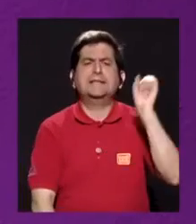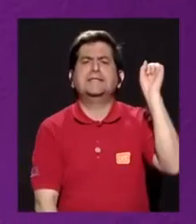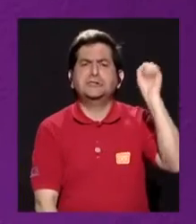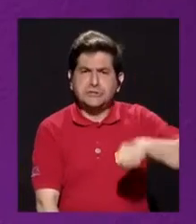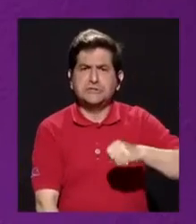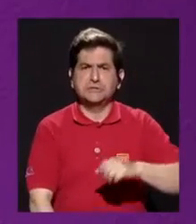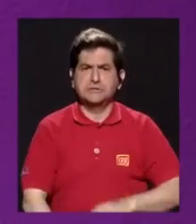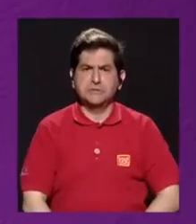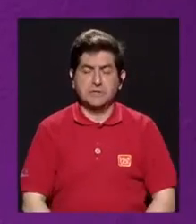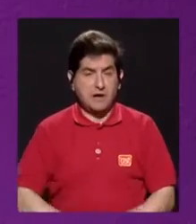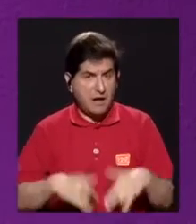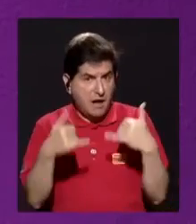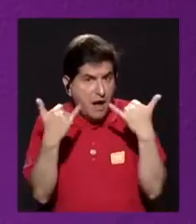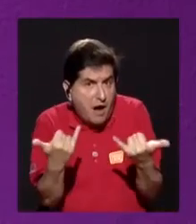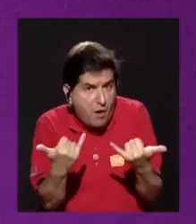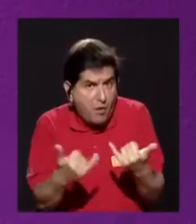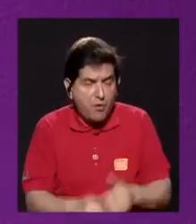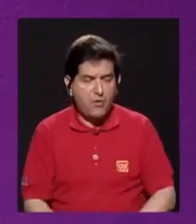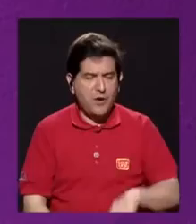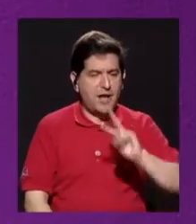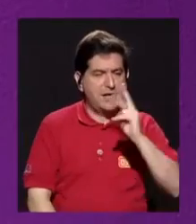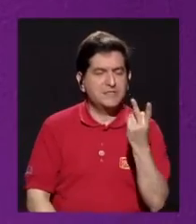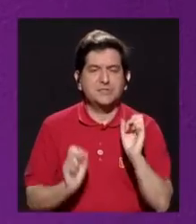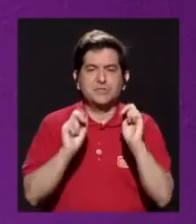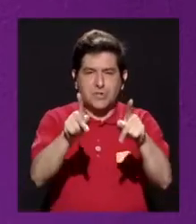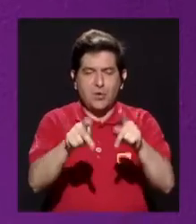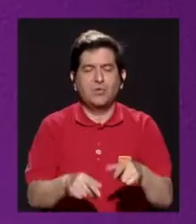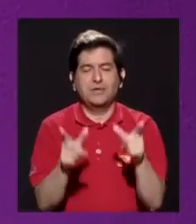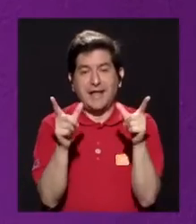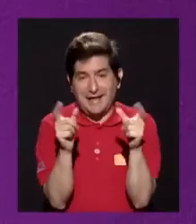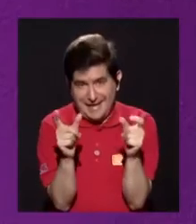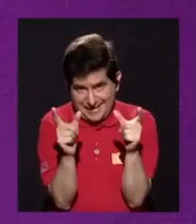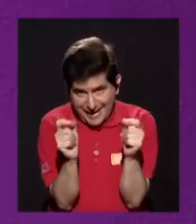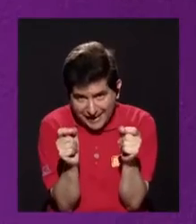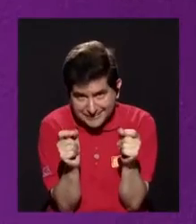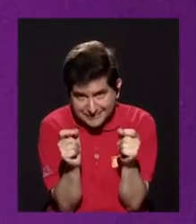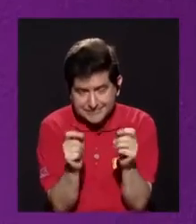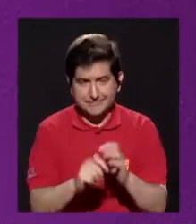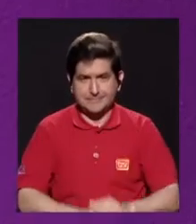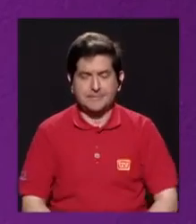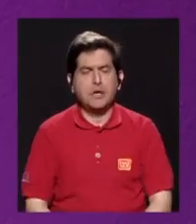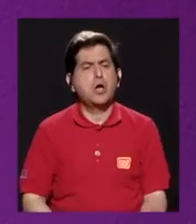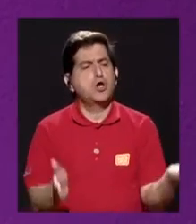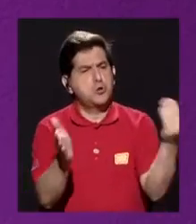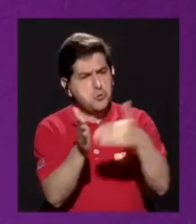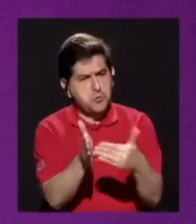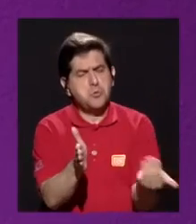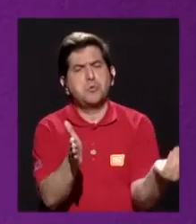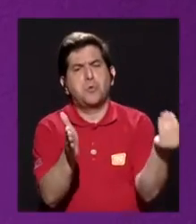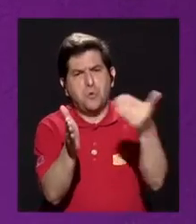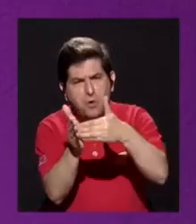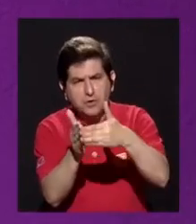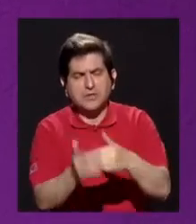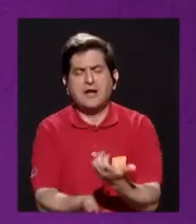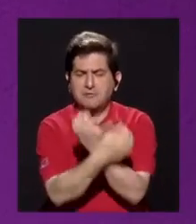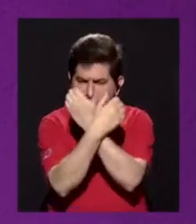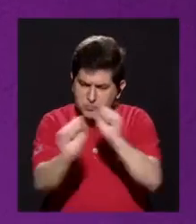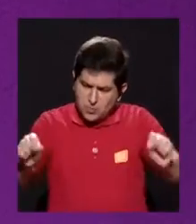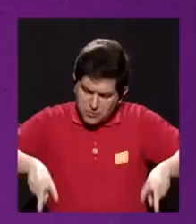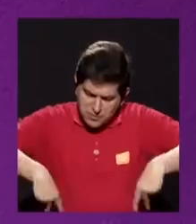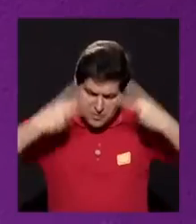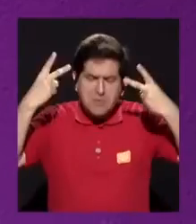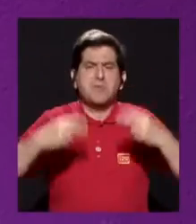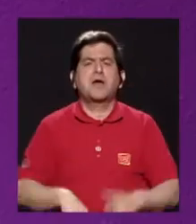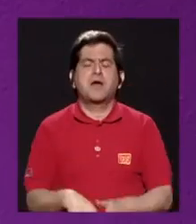tengo otra oportunidad. Y ahora en la segunda oportunidad que tuve el cáncer y volví a sobrevivir,